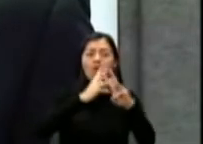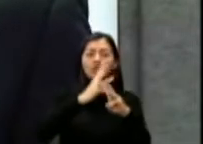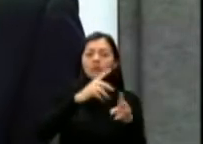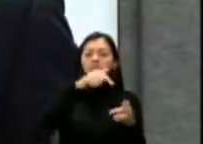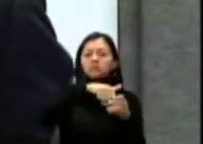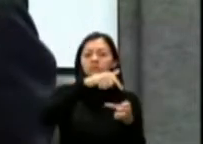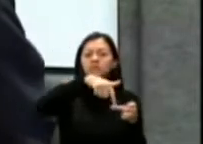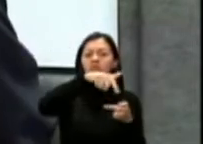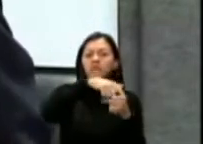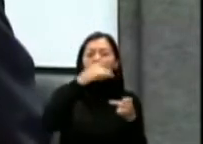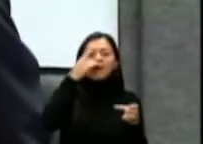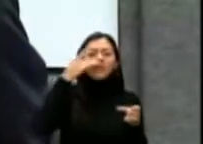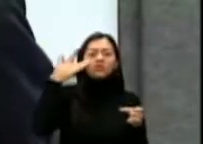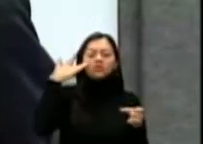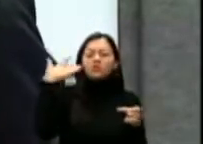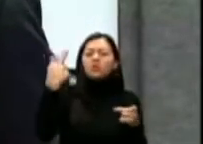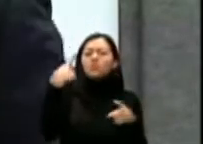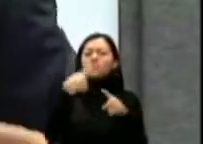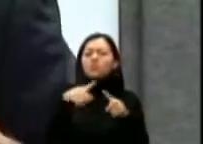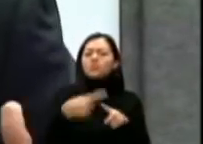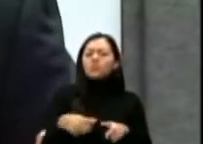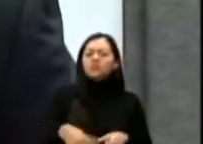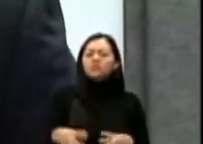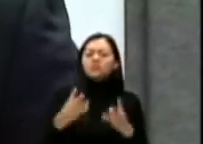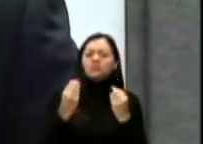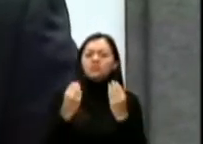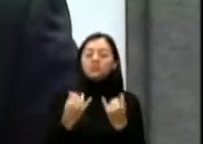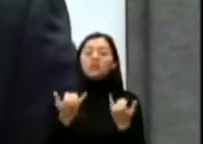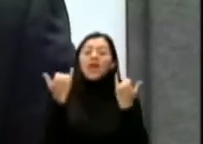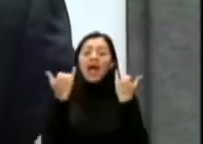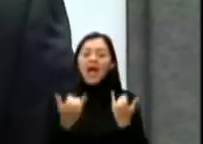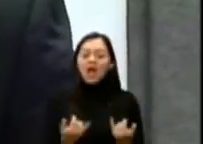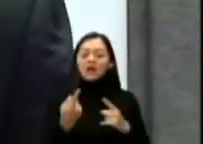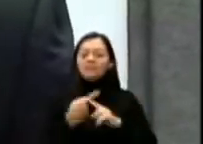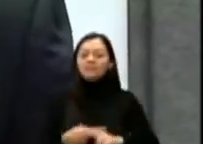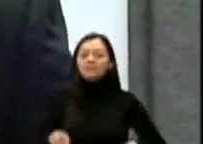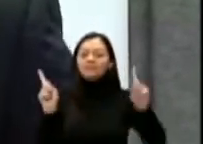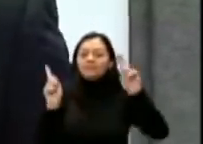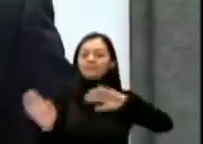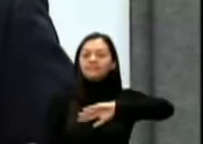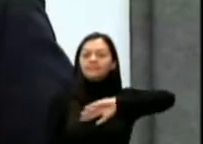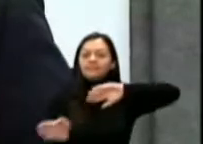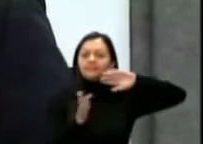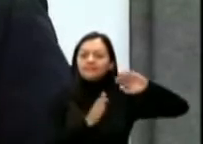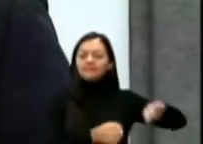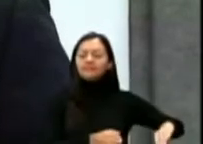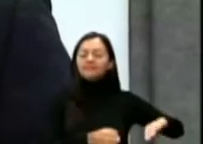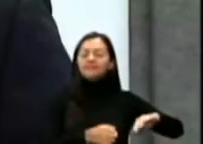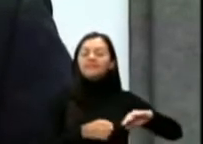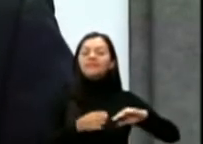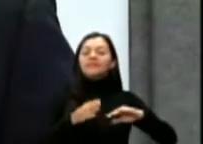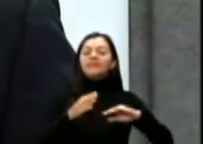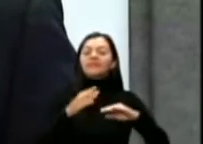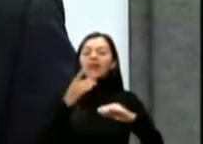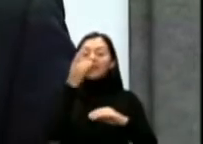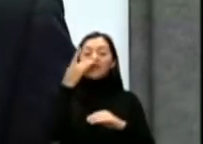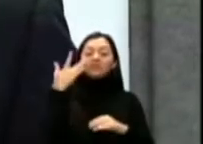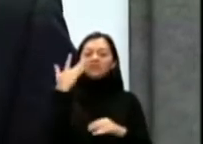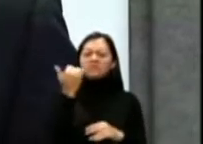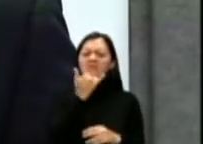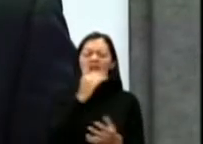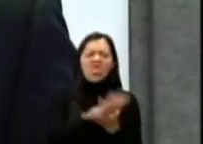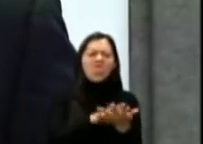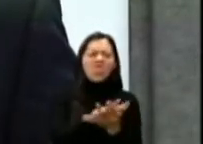que pasa ahora con la amazonía que vive la amazonía y porque ese respaldo ciudadano a las políticas públicas